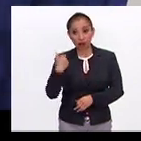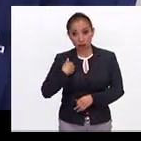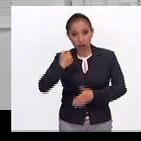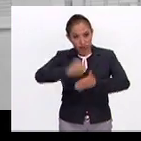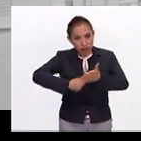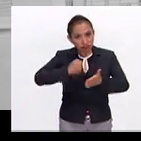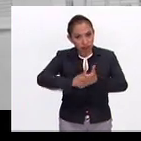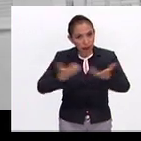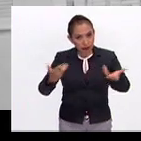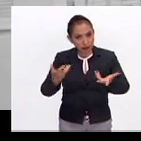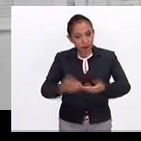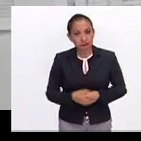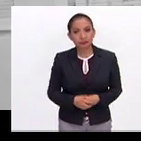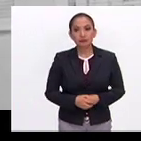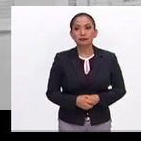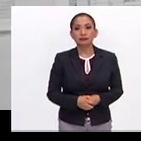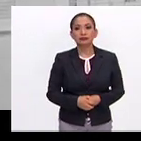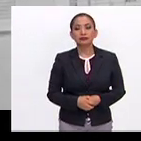activista?